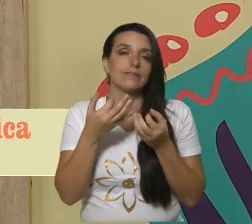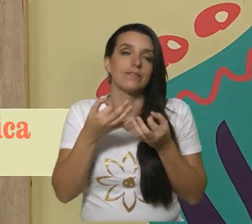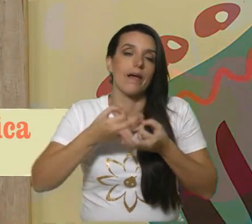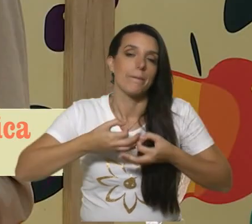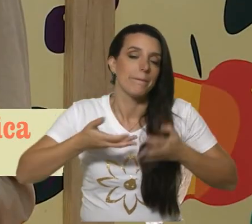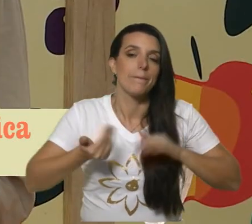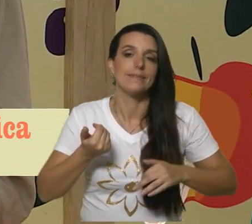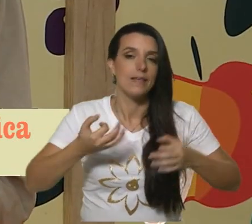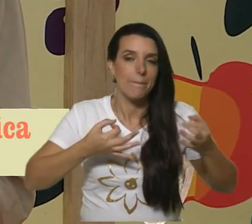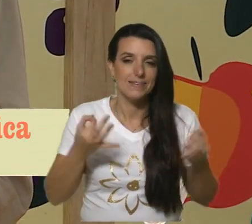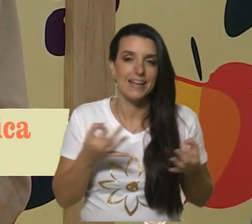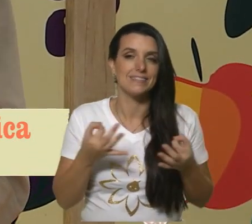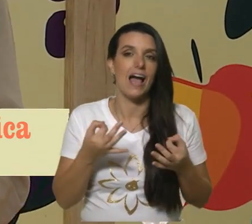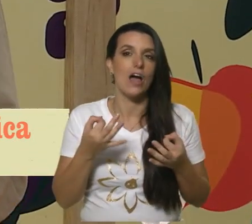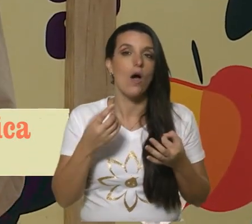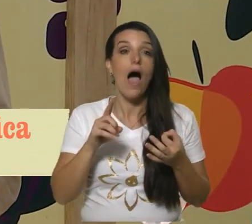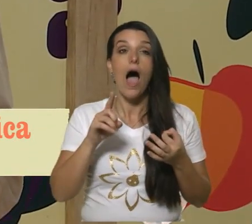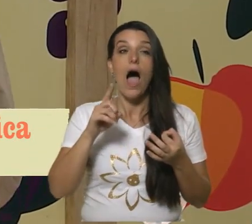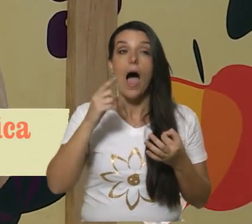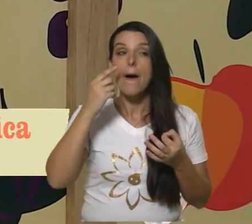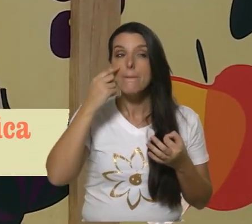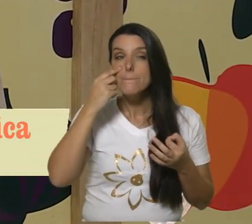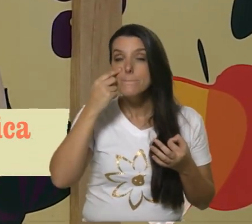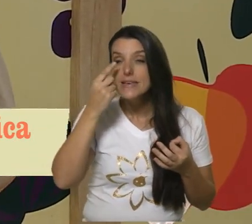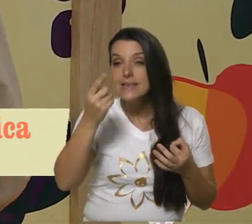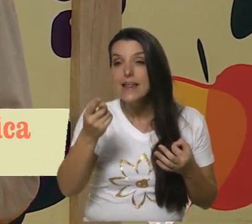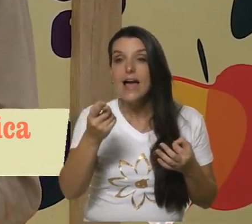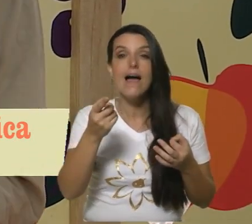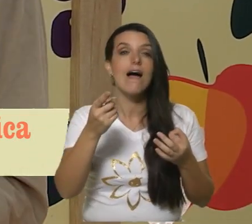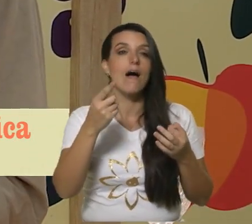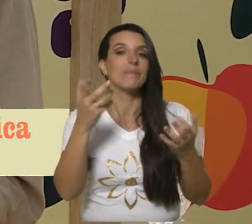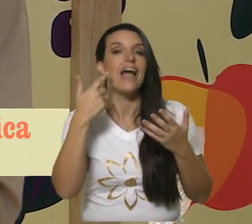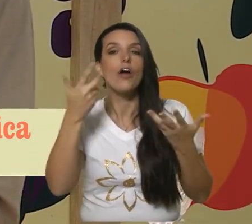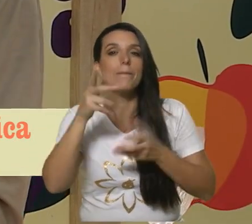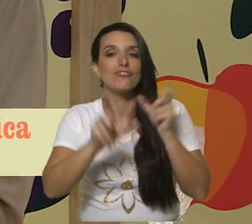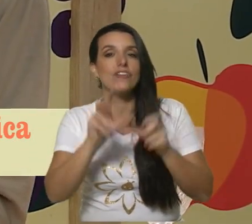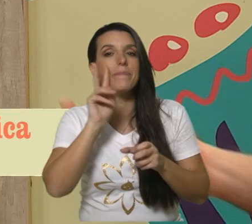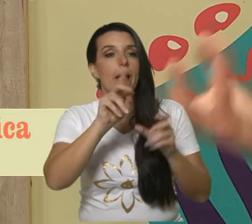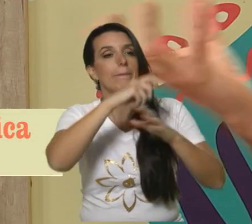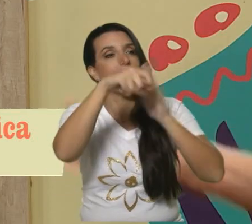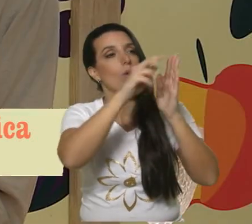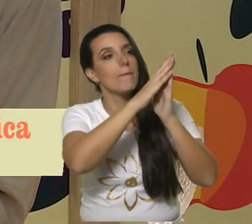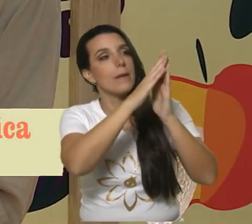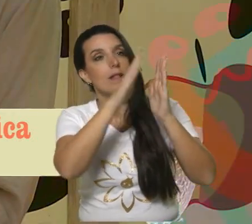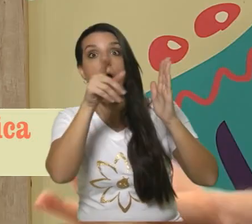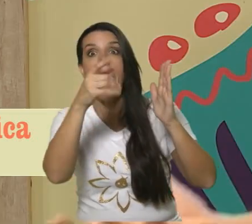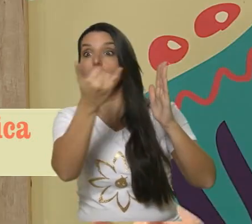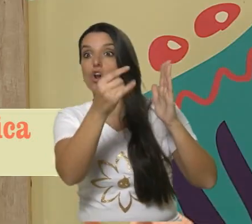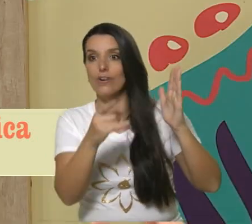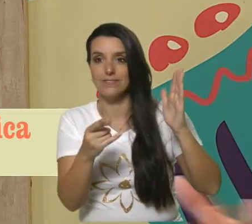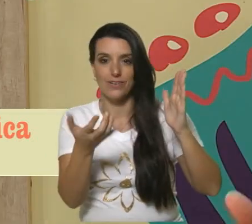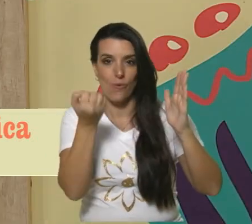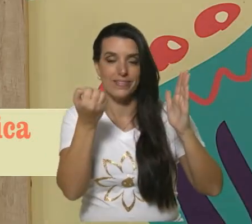especializados en ver digo Ah mira AC cómo pasó esto si no sabía esta otra historia claro somos cuatro